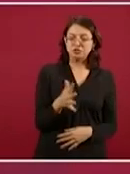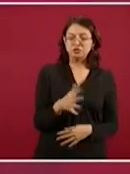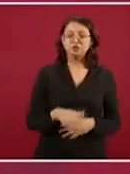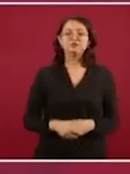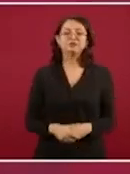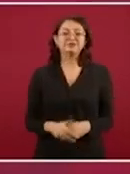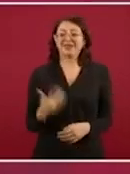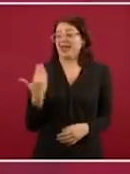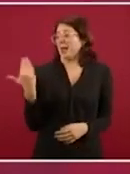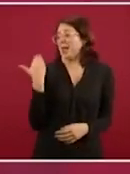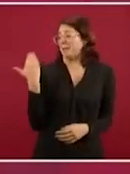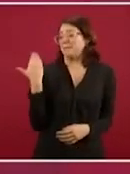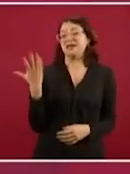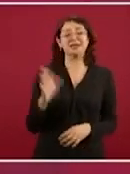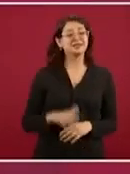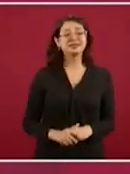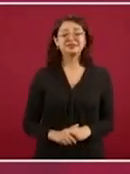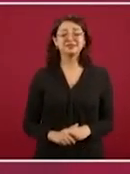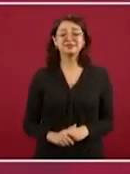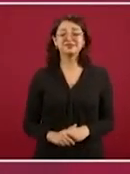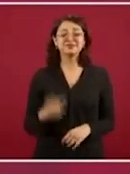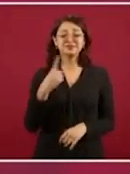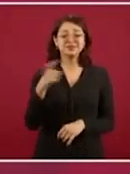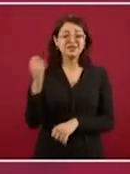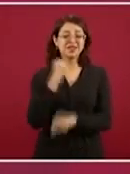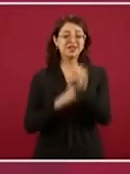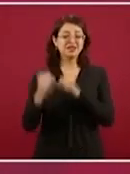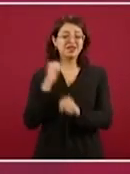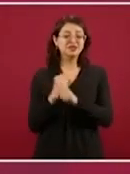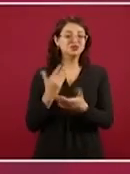1914, 1915, hace apenas 100 años.